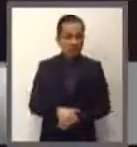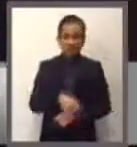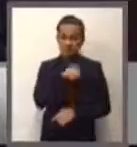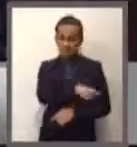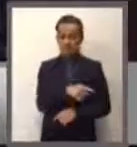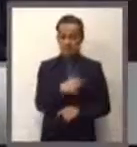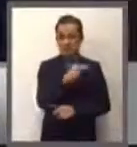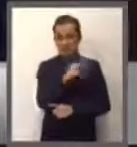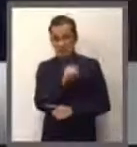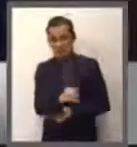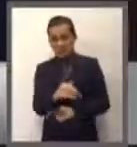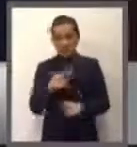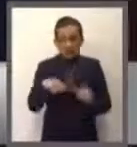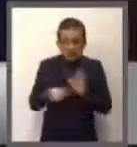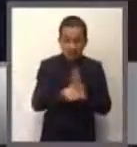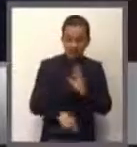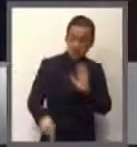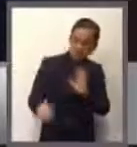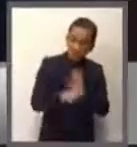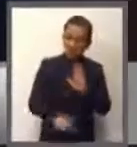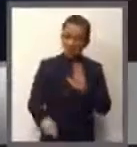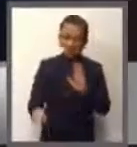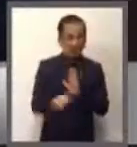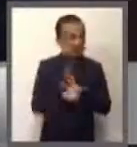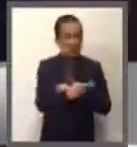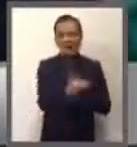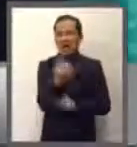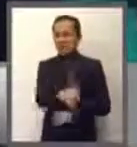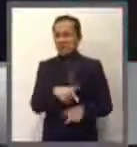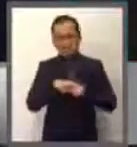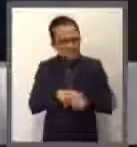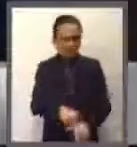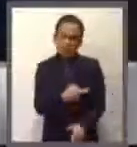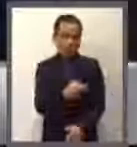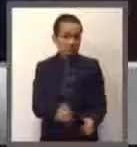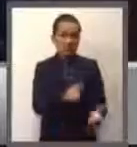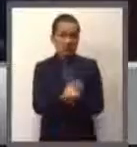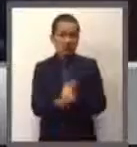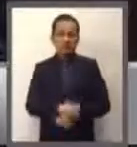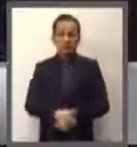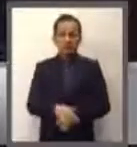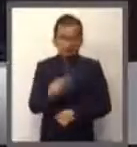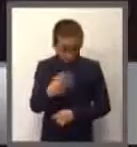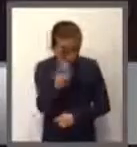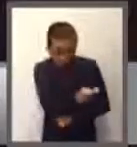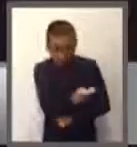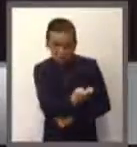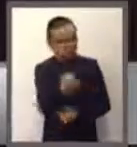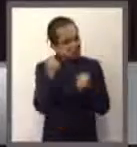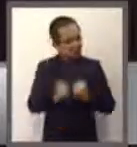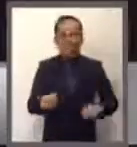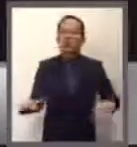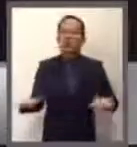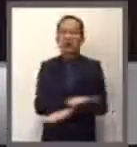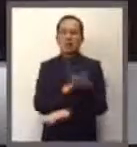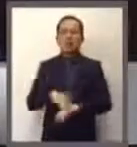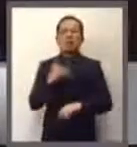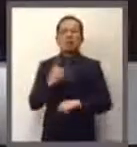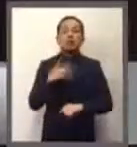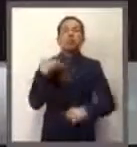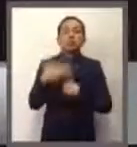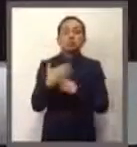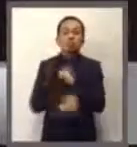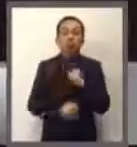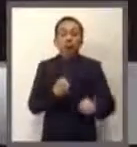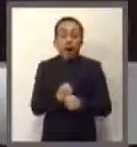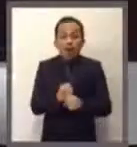negativo seguirá con esta ley, pero esto va a cambiar. Va a cambiar porque el año que entra López Obrador será el